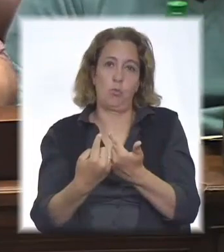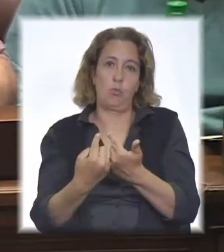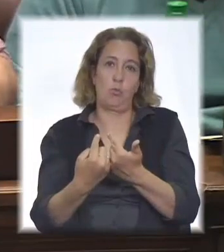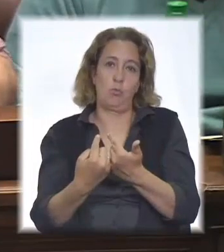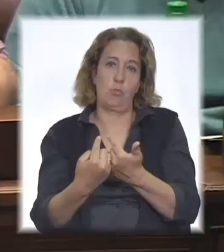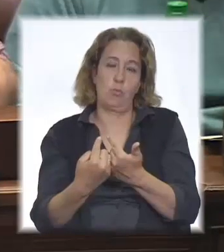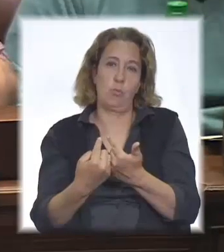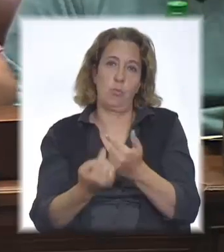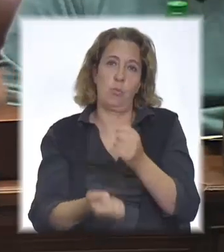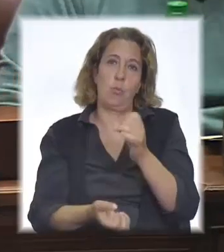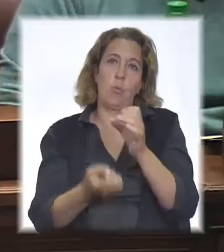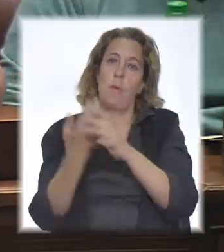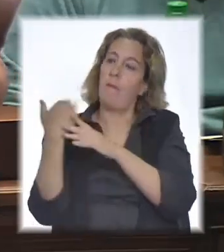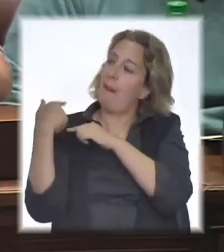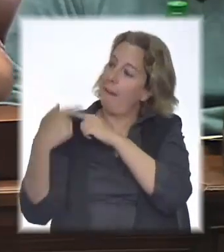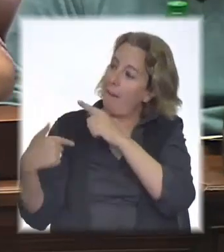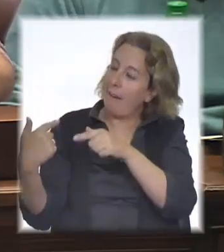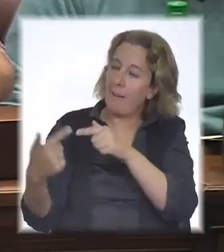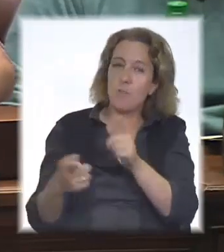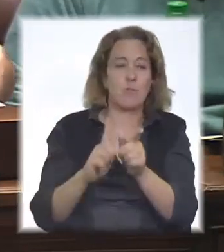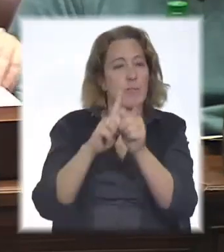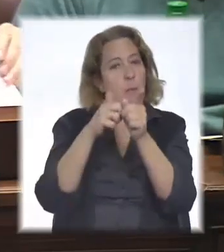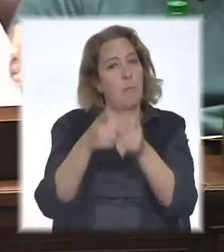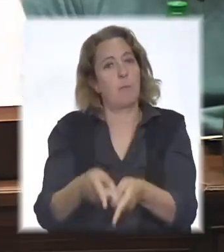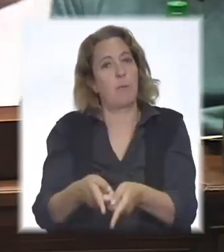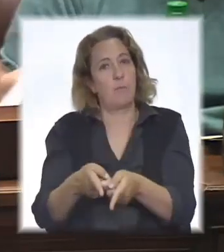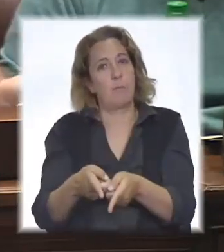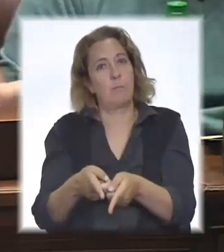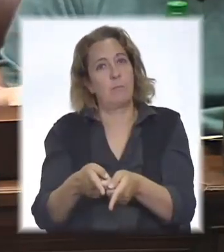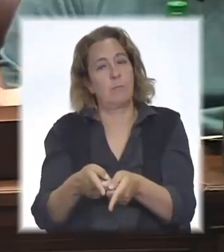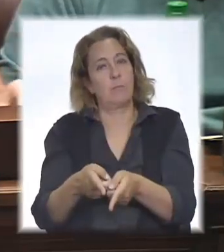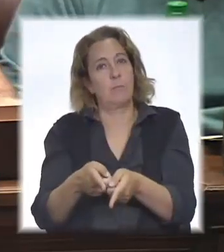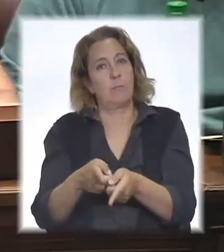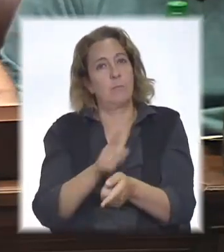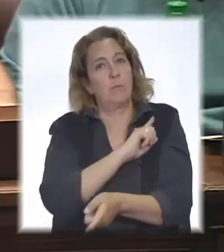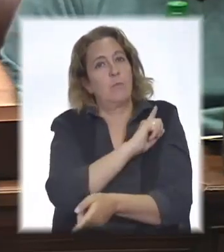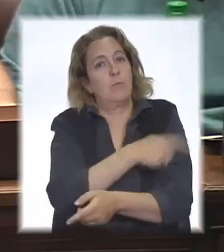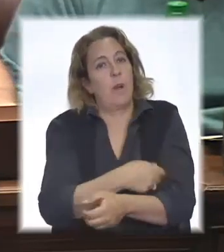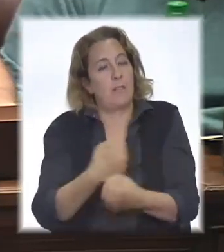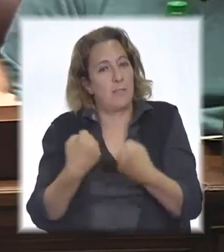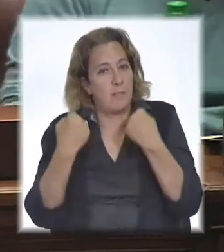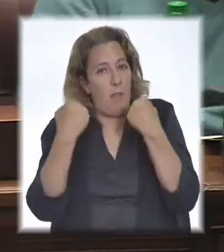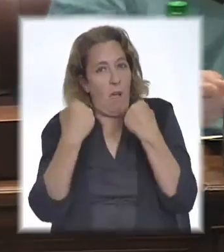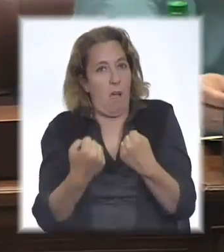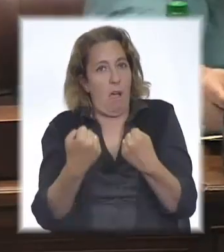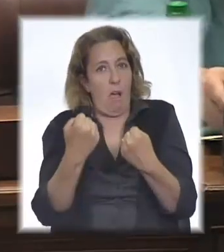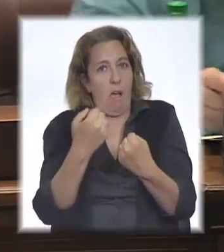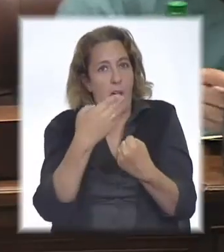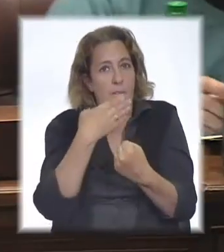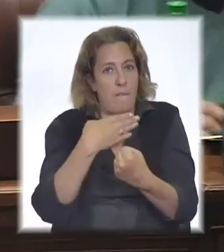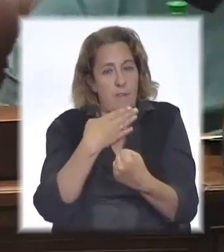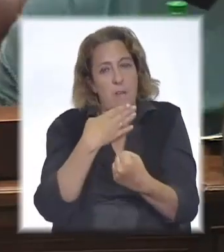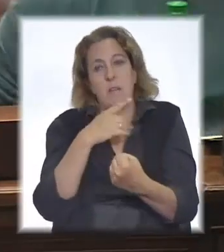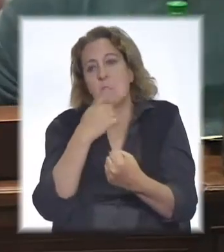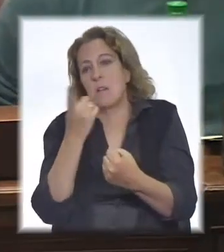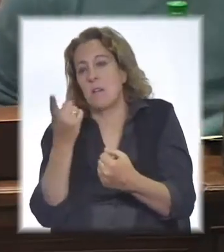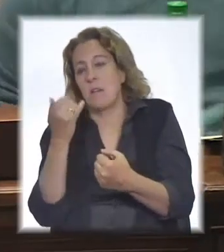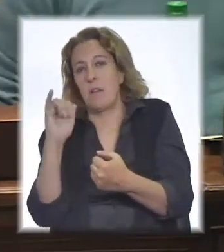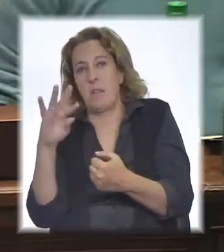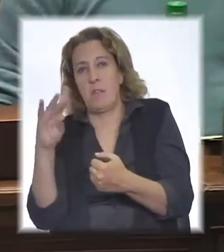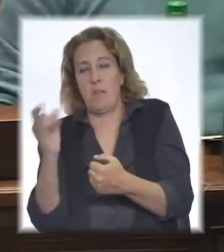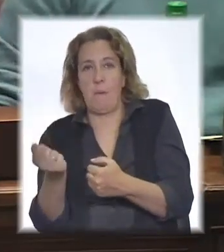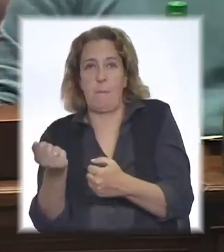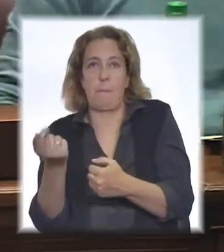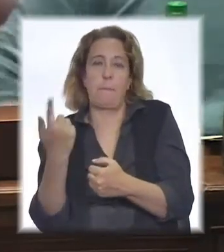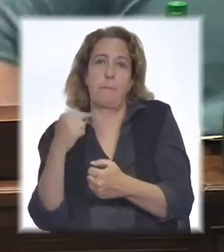las nuevas generaciones creo que también han tomado con fuerza a mario y la idea me gustaría